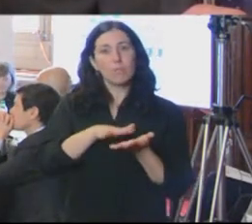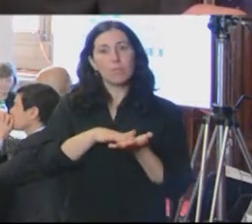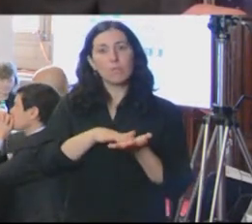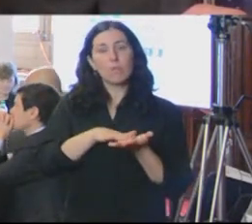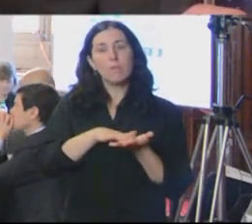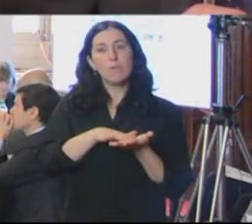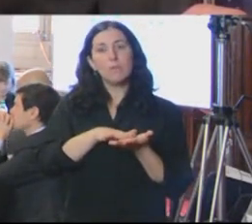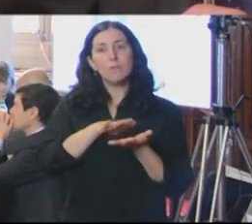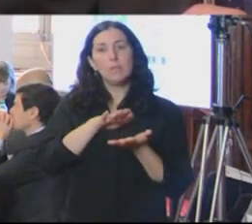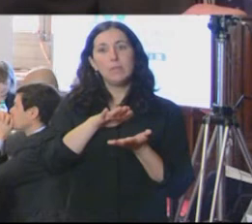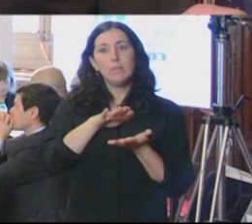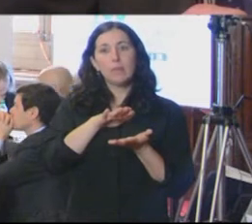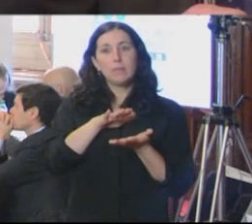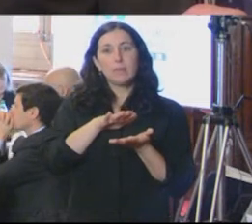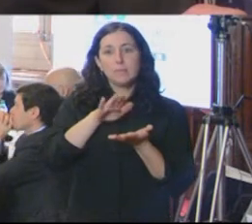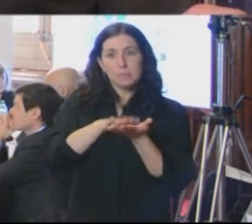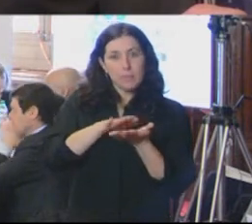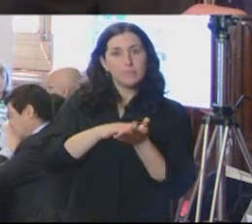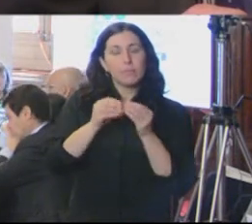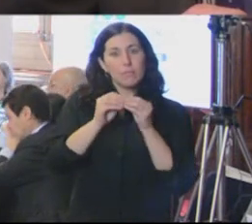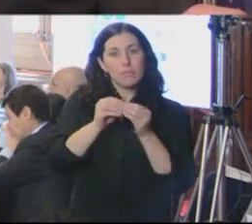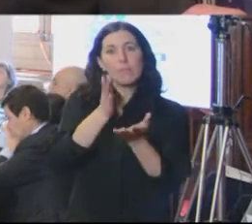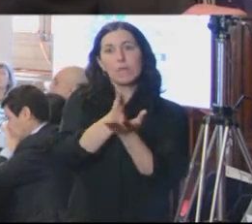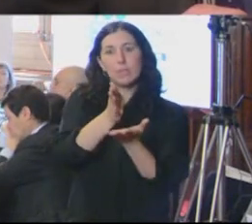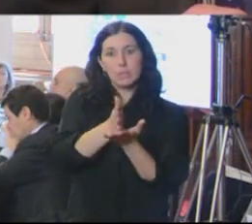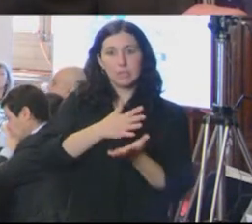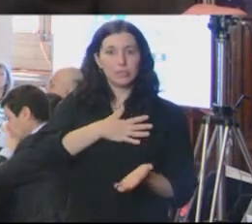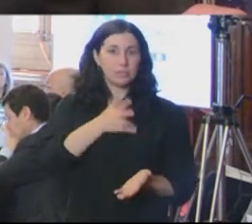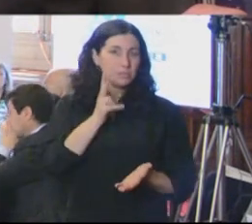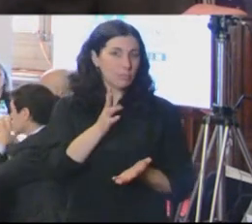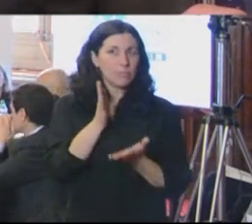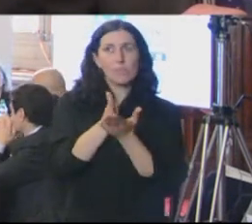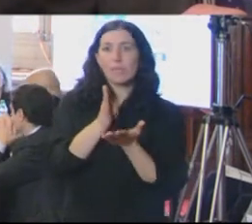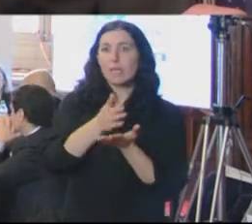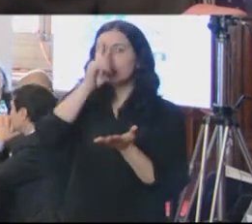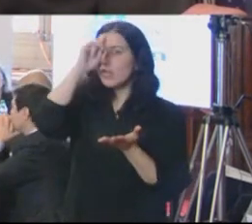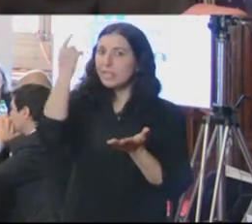director de Derechos Humanos y Derecho Internacional Humanitario.